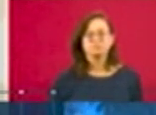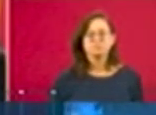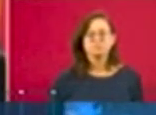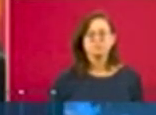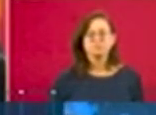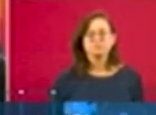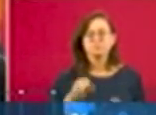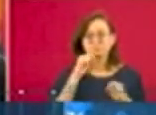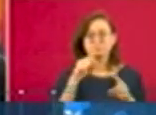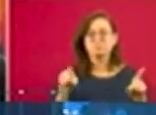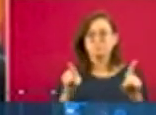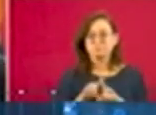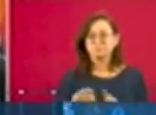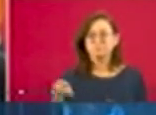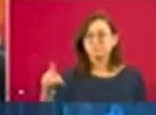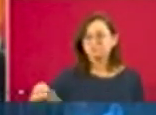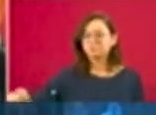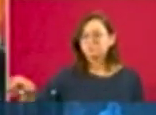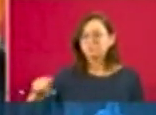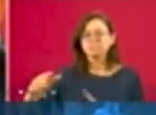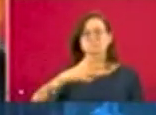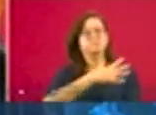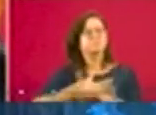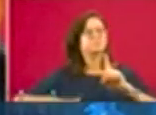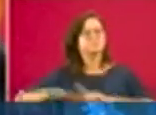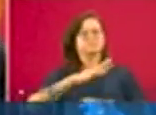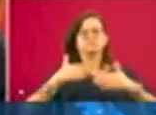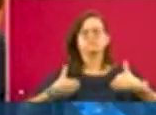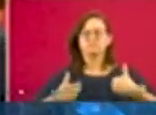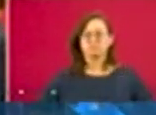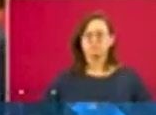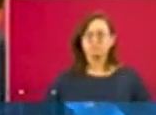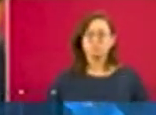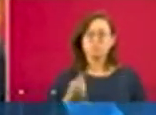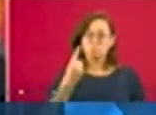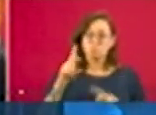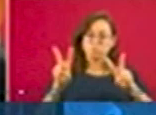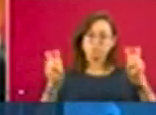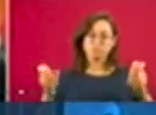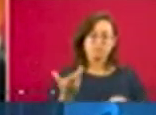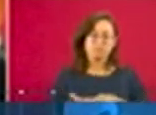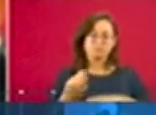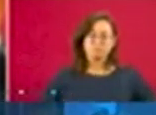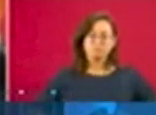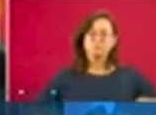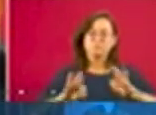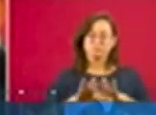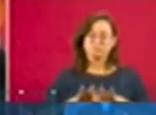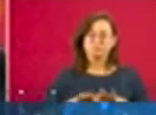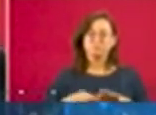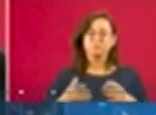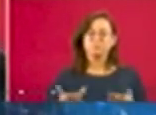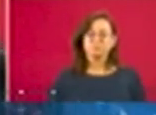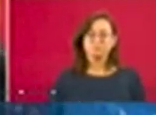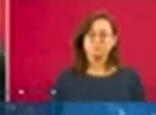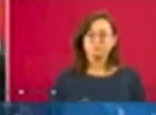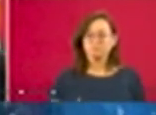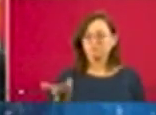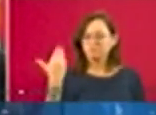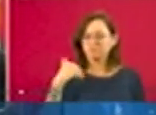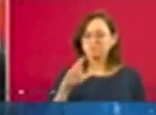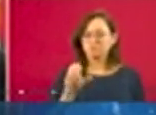y del sistema educativo, que es realmente el que está a prueba, ¿no? Así y vamos a saber qué se